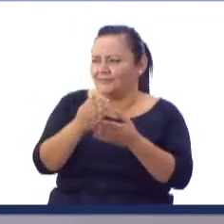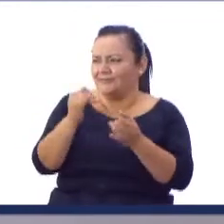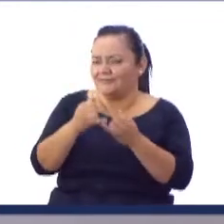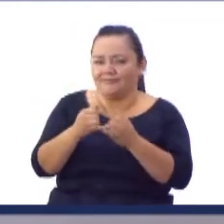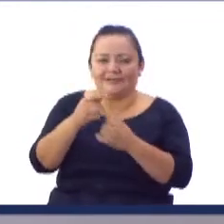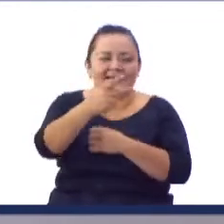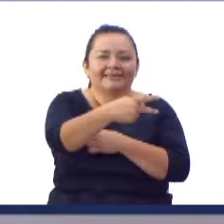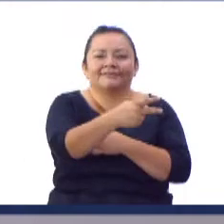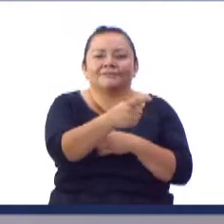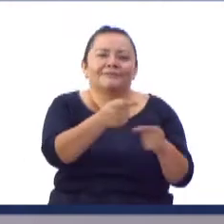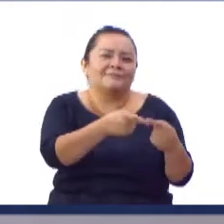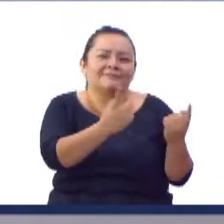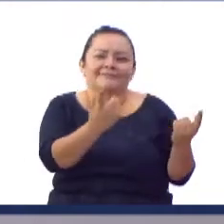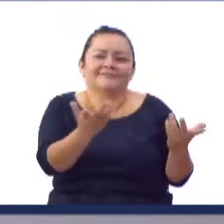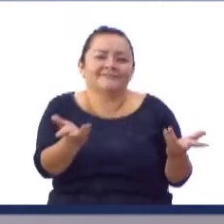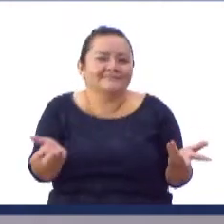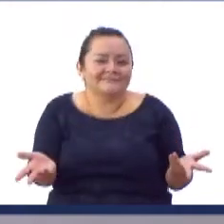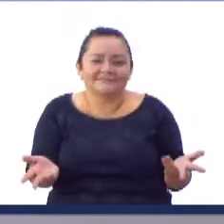estos peleando